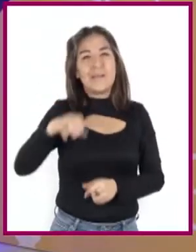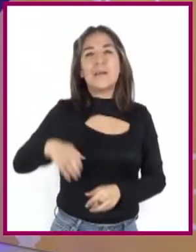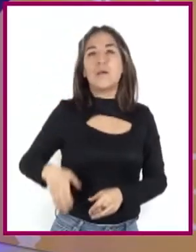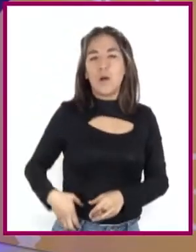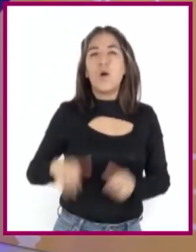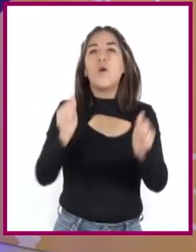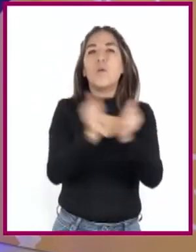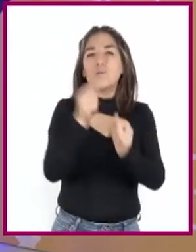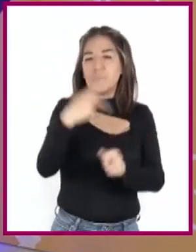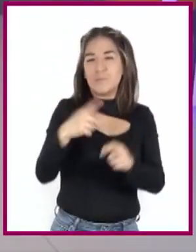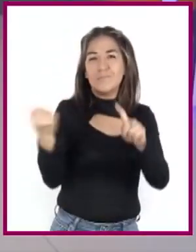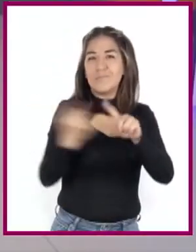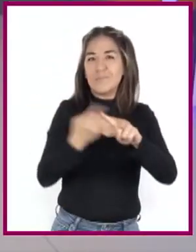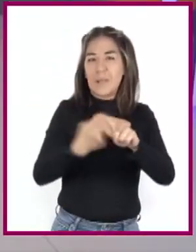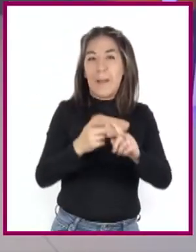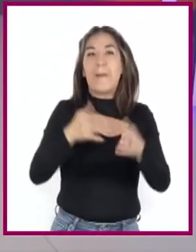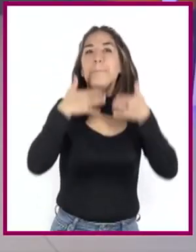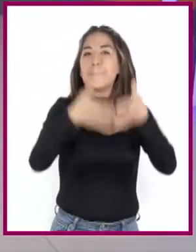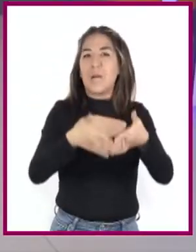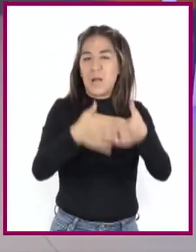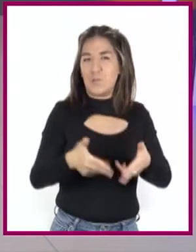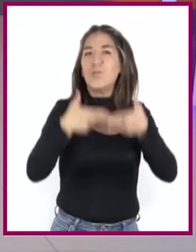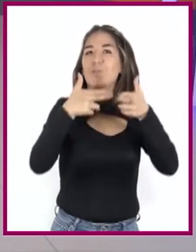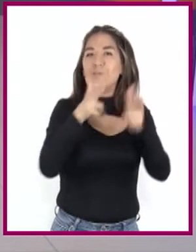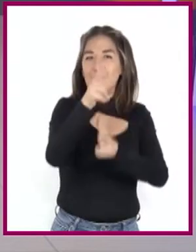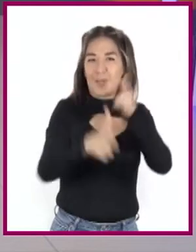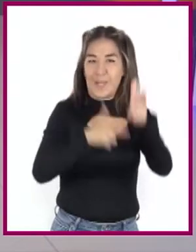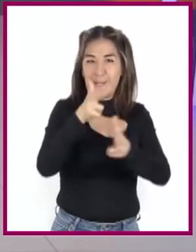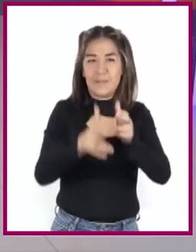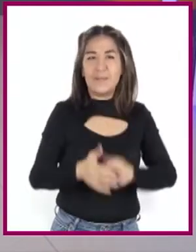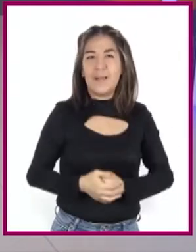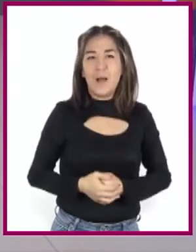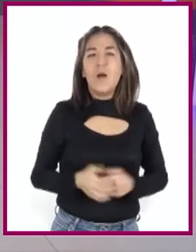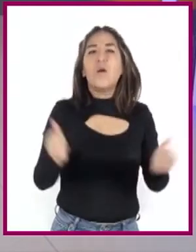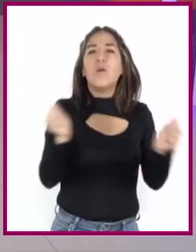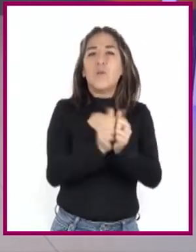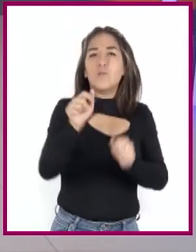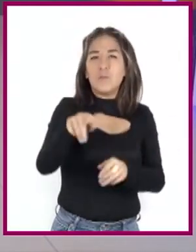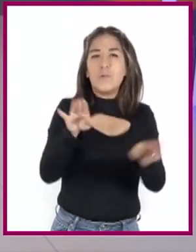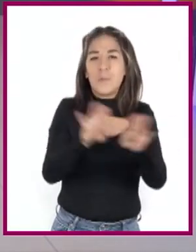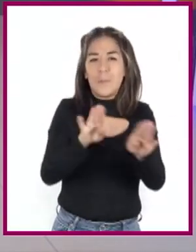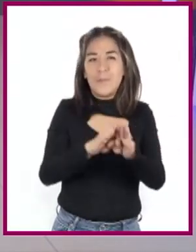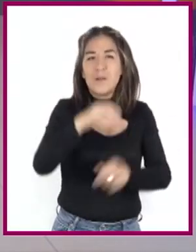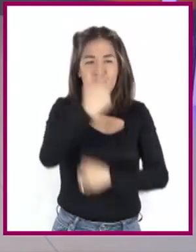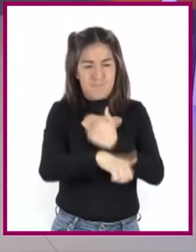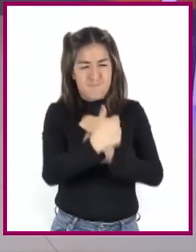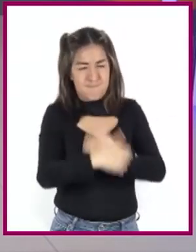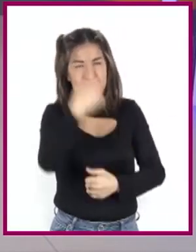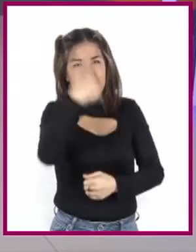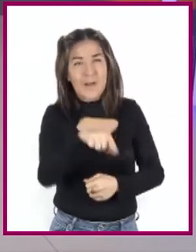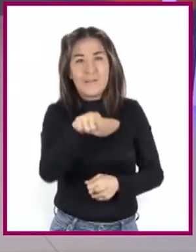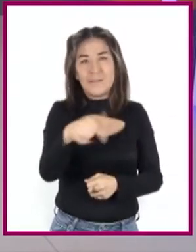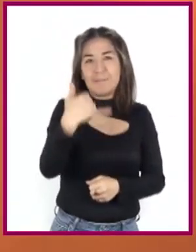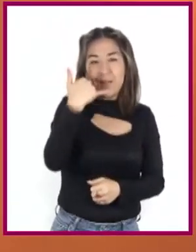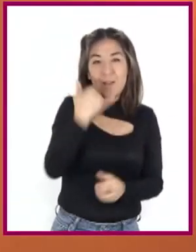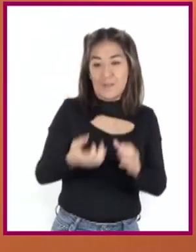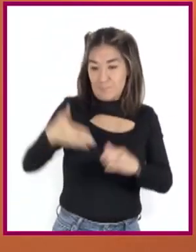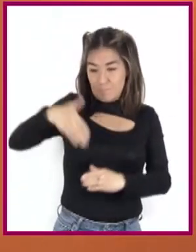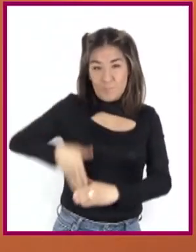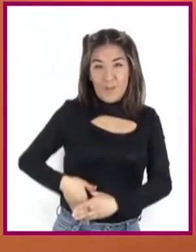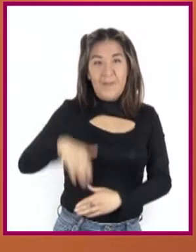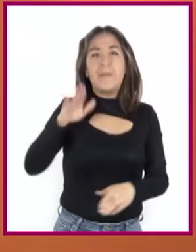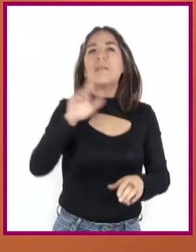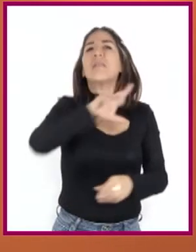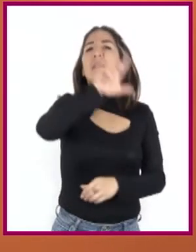analógicas de barcos y trenes. La carrera para crear dispositivos telefónicos portátiles realmente